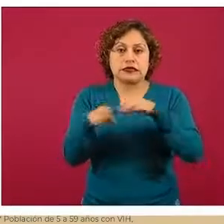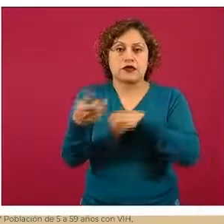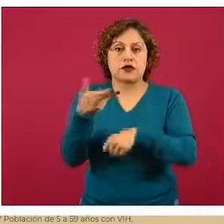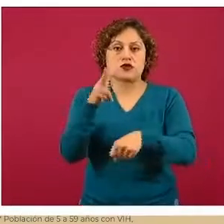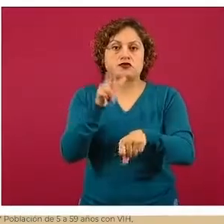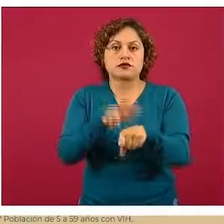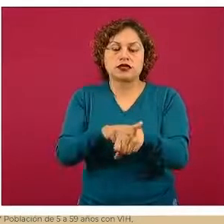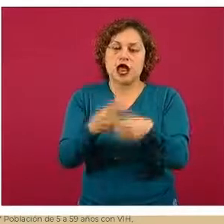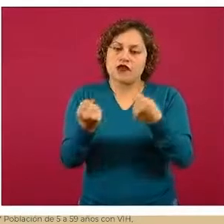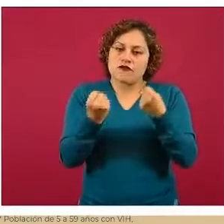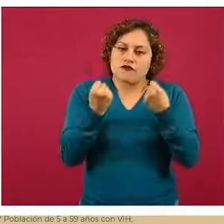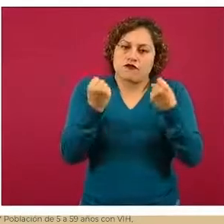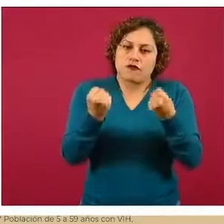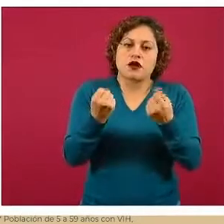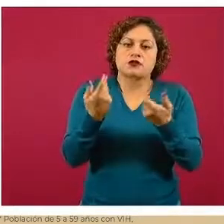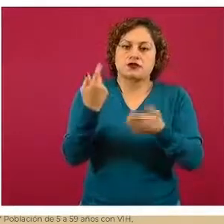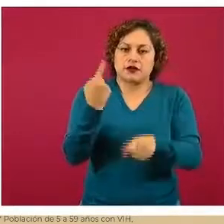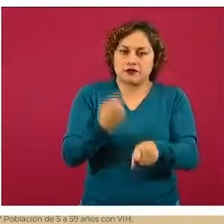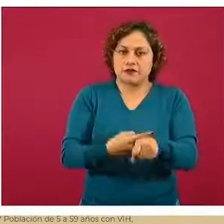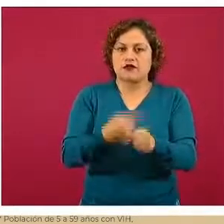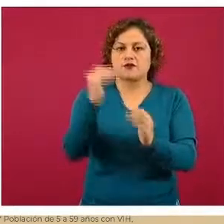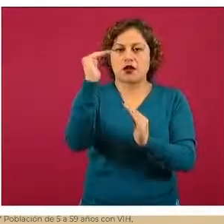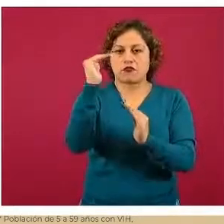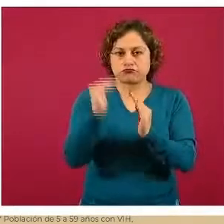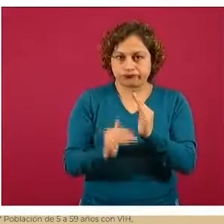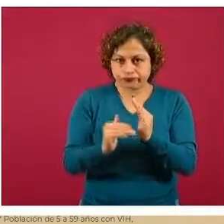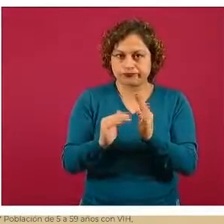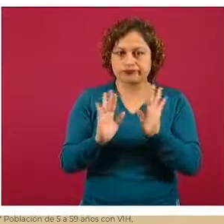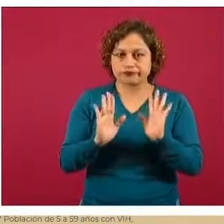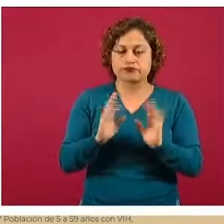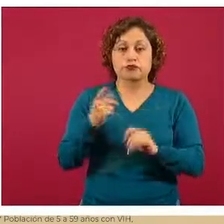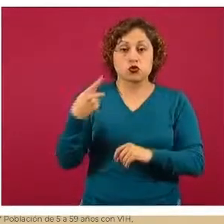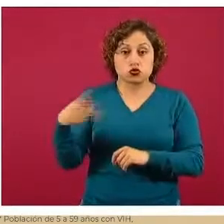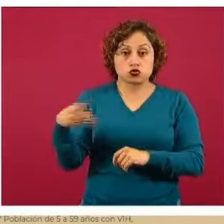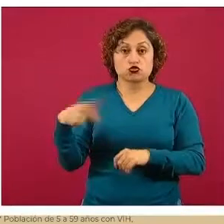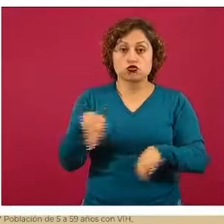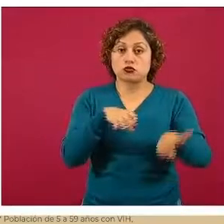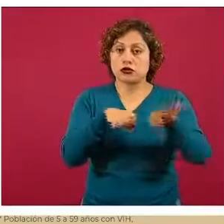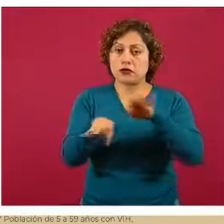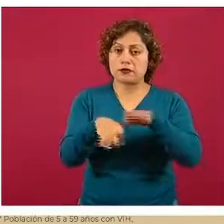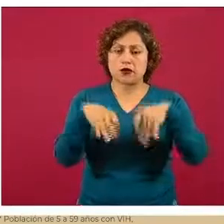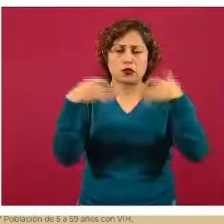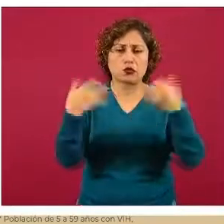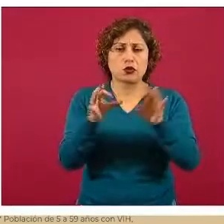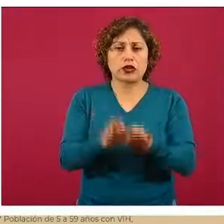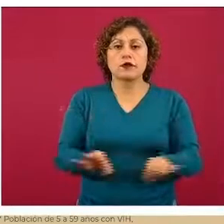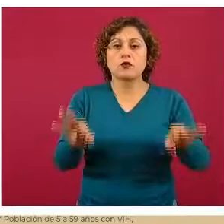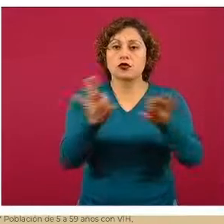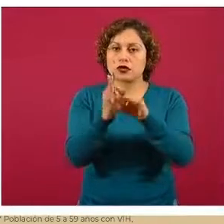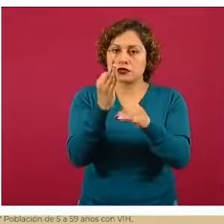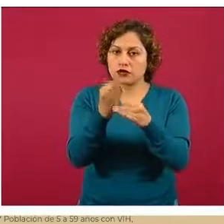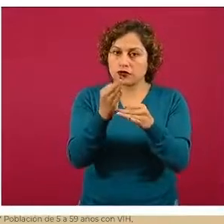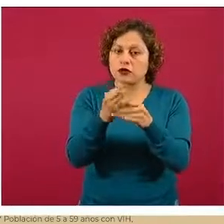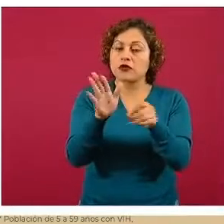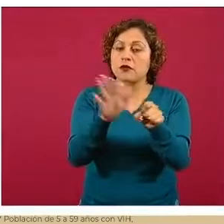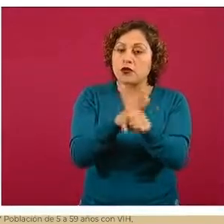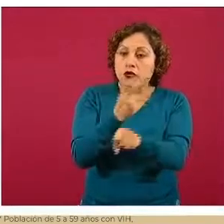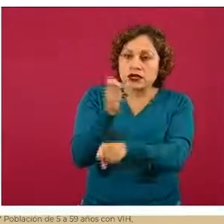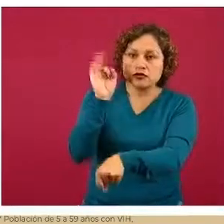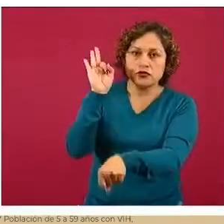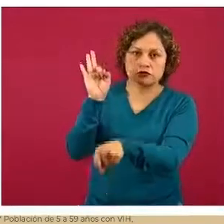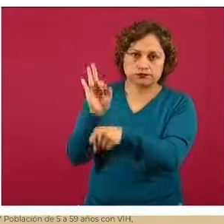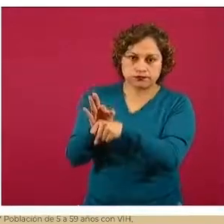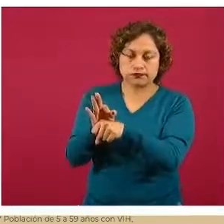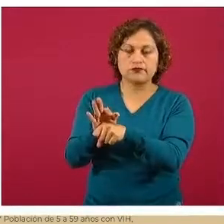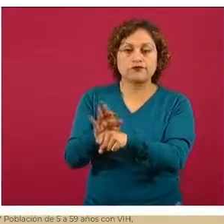invernal para poder seguir contribuyendo con sus servicios que son tan necesarios en este momento para la población. Otro grupo que